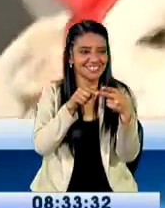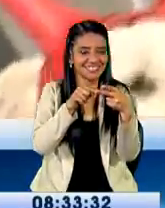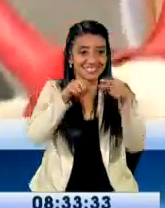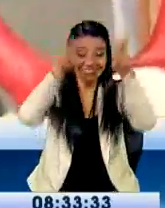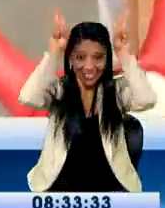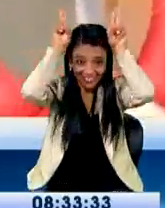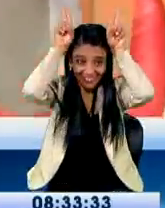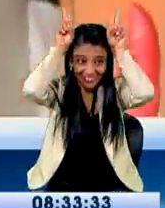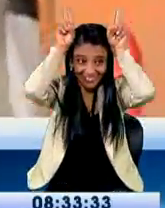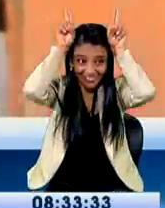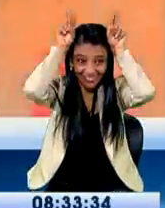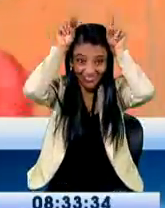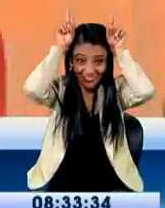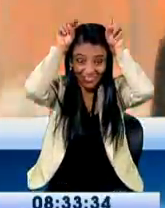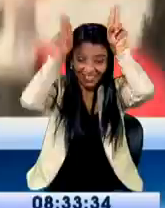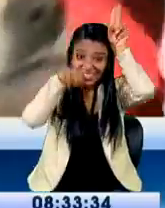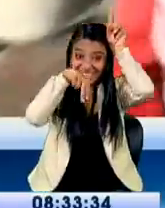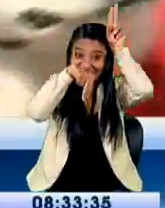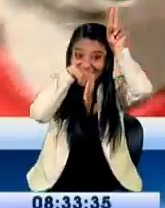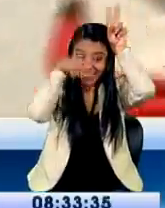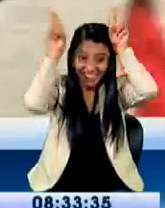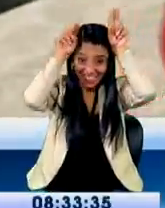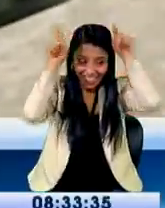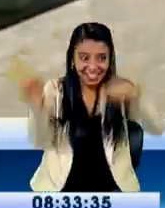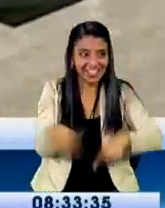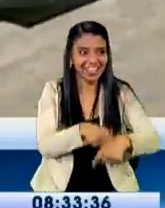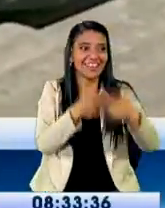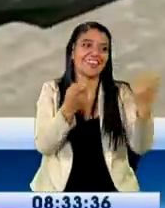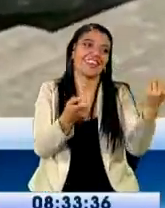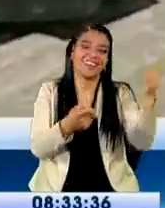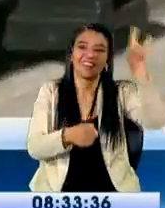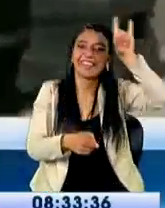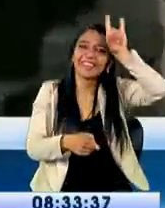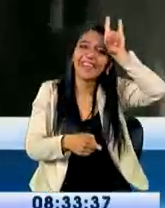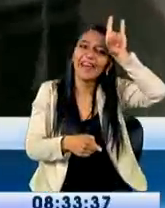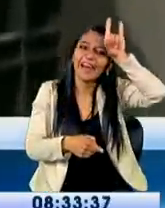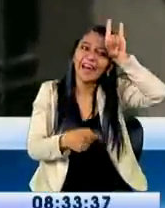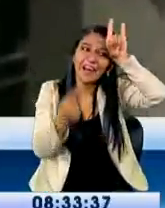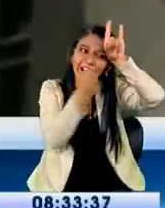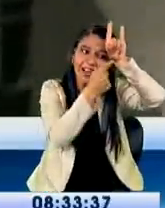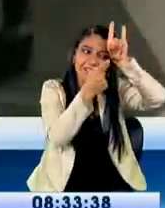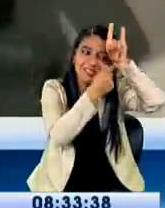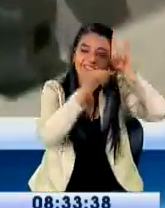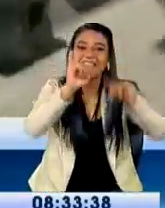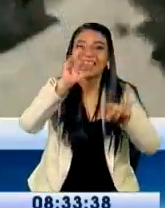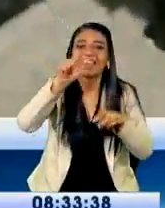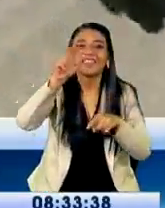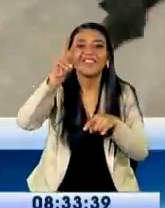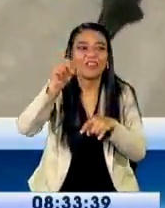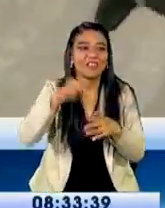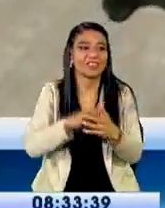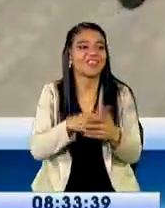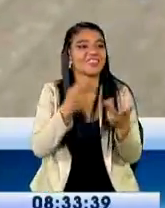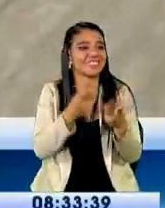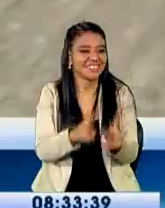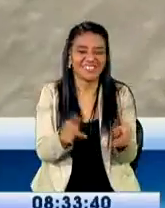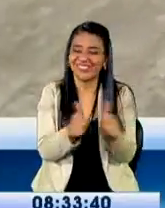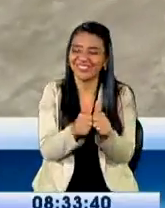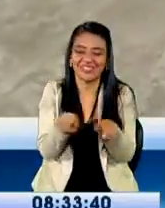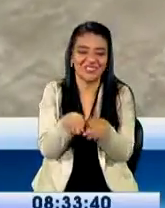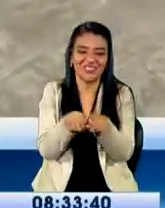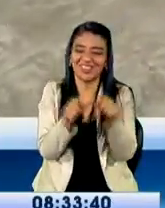que es Celia, nuestra conejita. Y por acá tenemos una diablilla que se llama Yvonne, que es parte de las flans que ya les